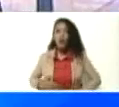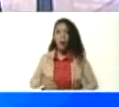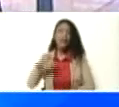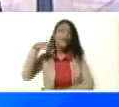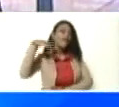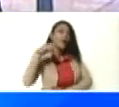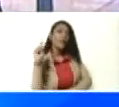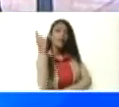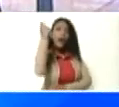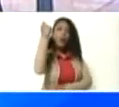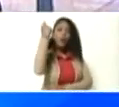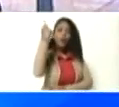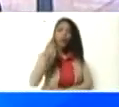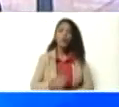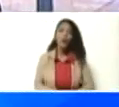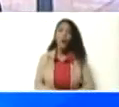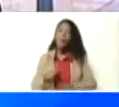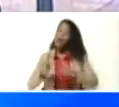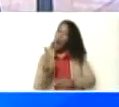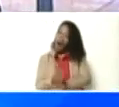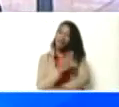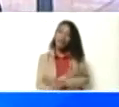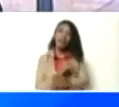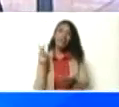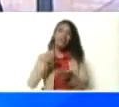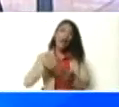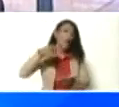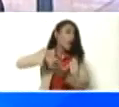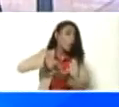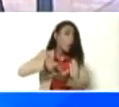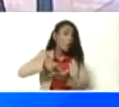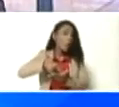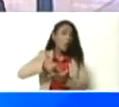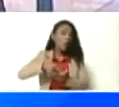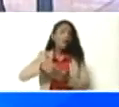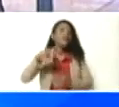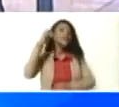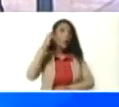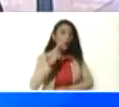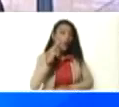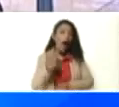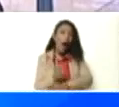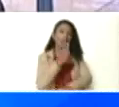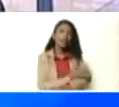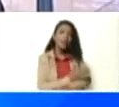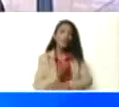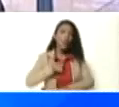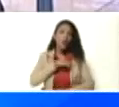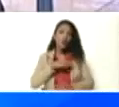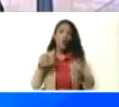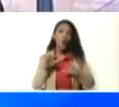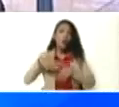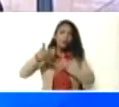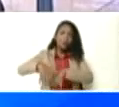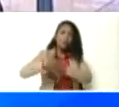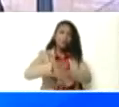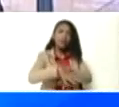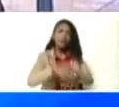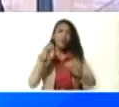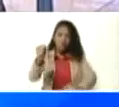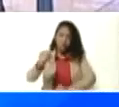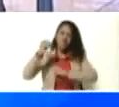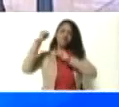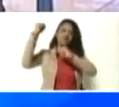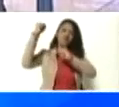Primero. Pero antes de llegar a Carabobo, ya Bolívar, ya nuestro ejército había ganado